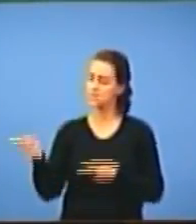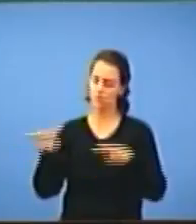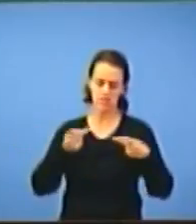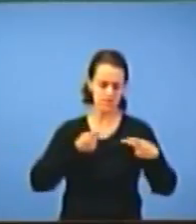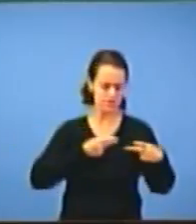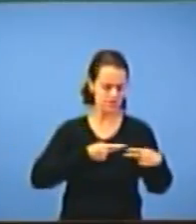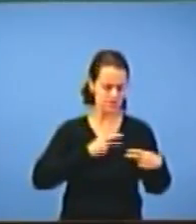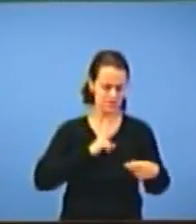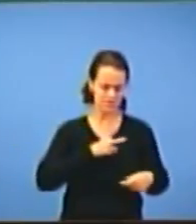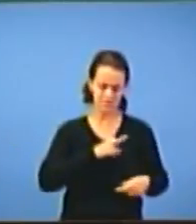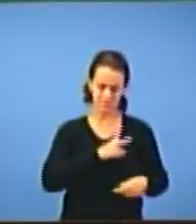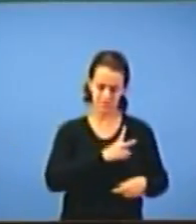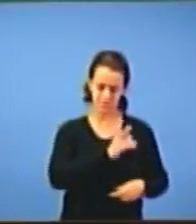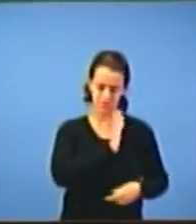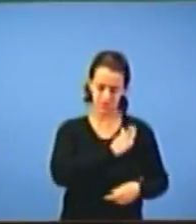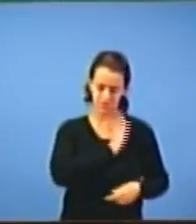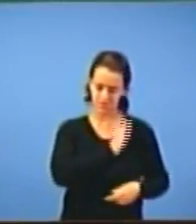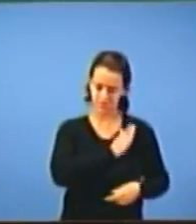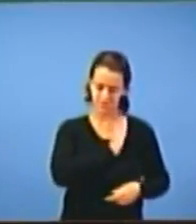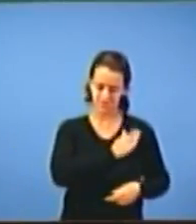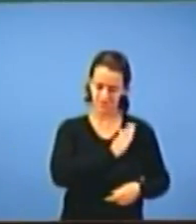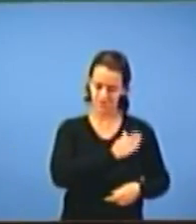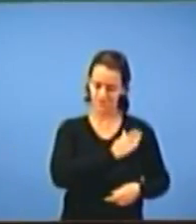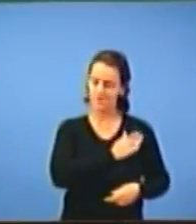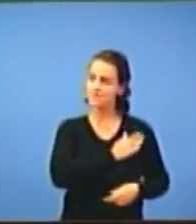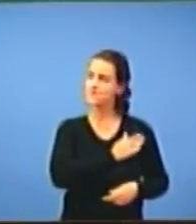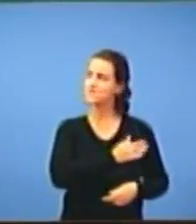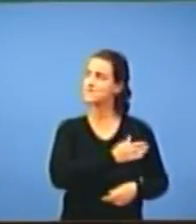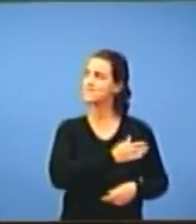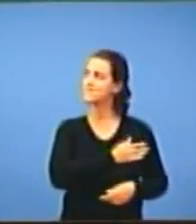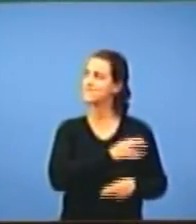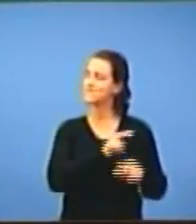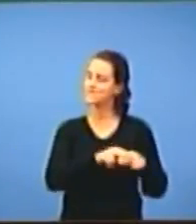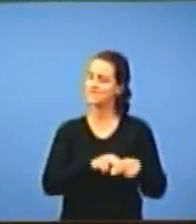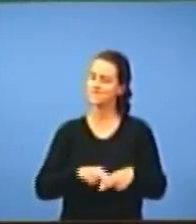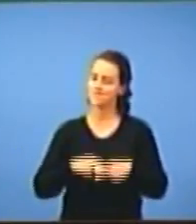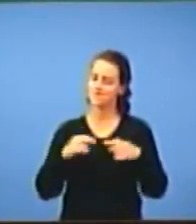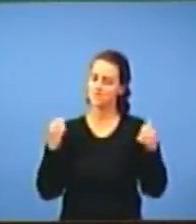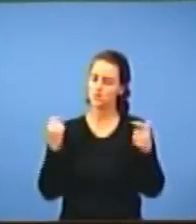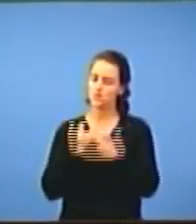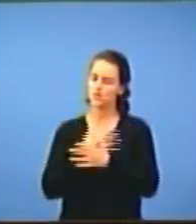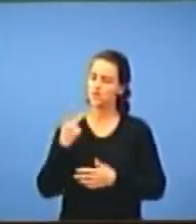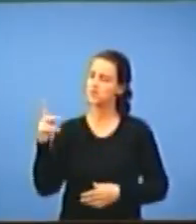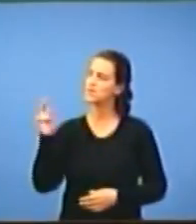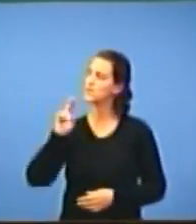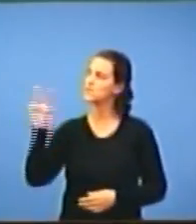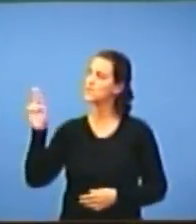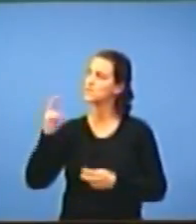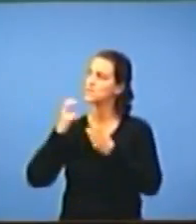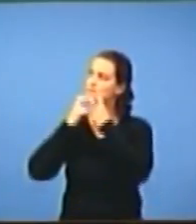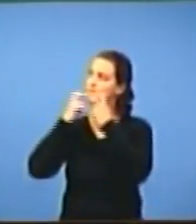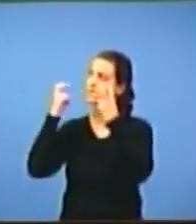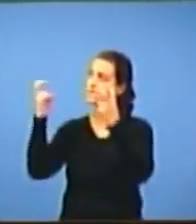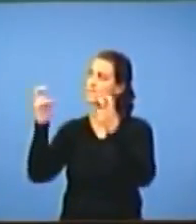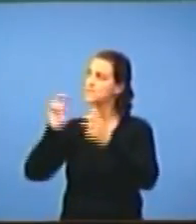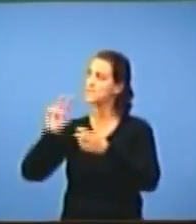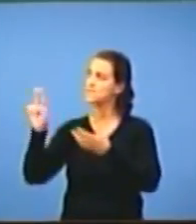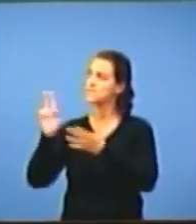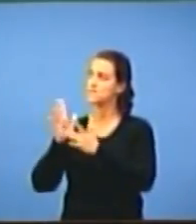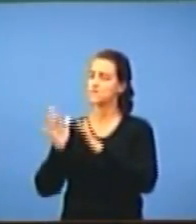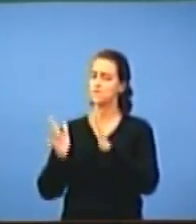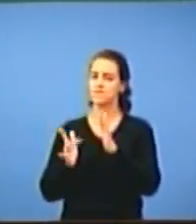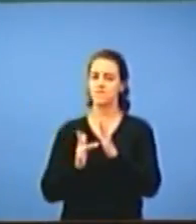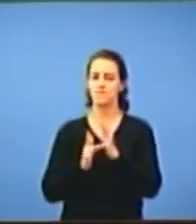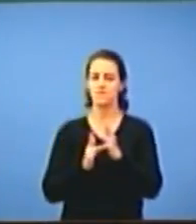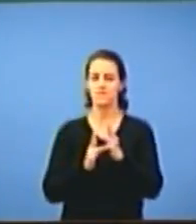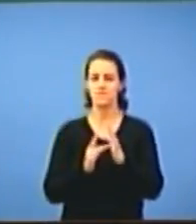Continúa visitándonos en nuestros corazones como lo has hecho, para gloria de tu nombre. Así clamamos en